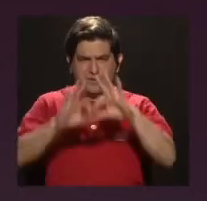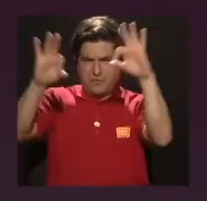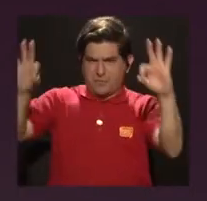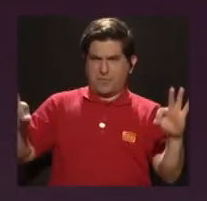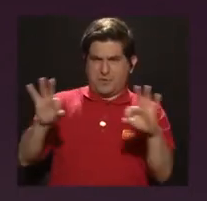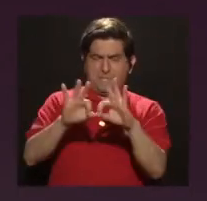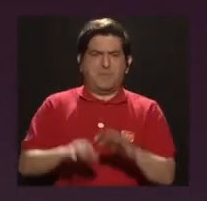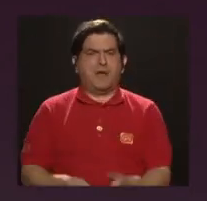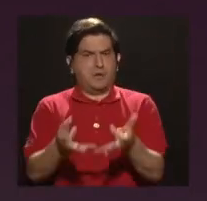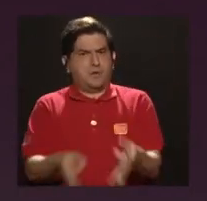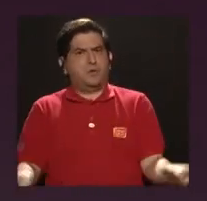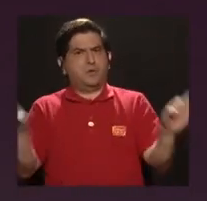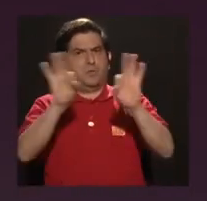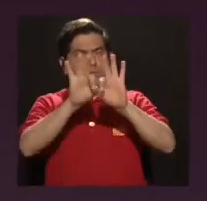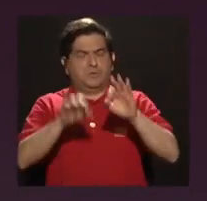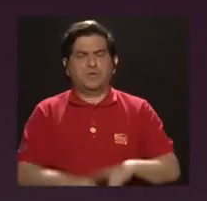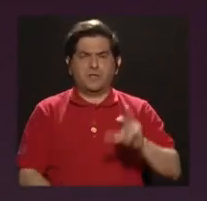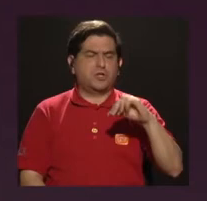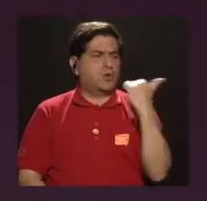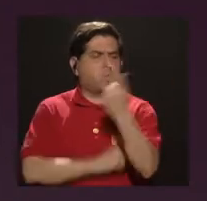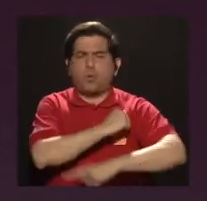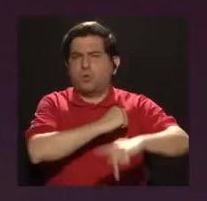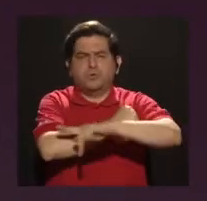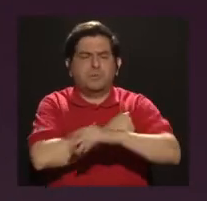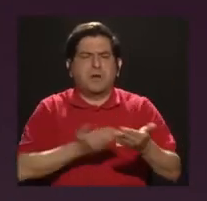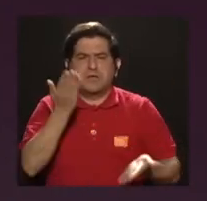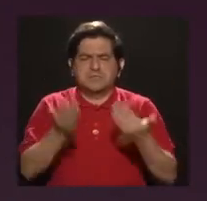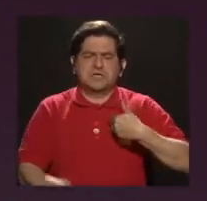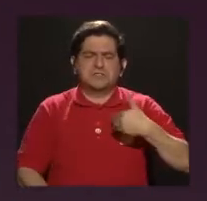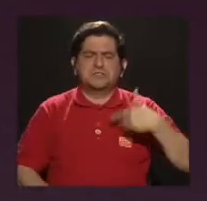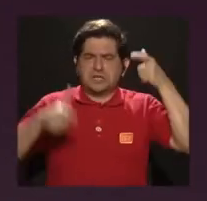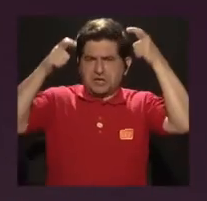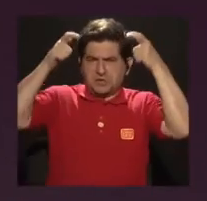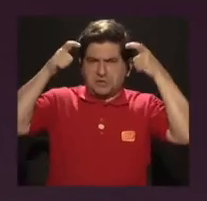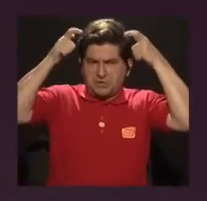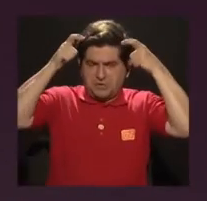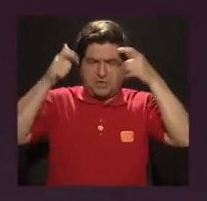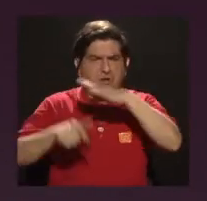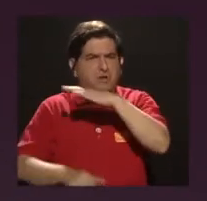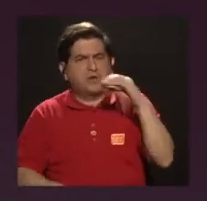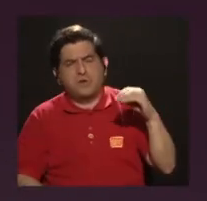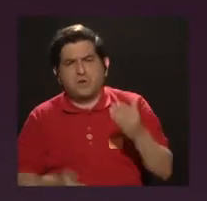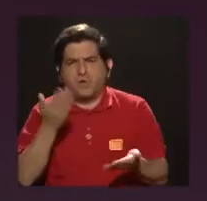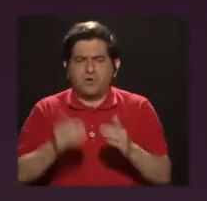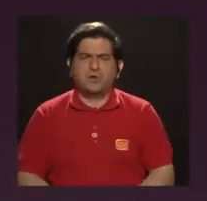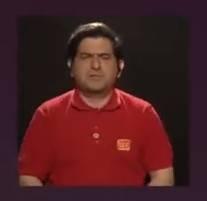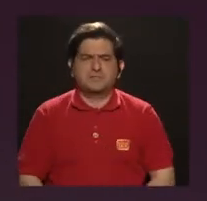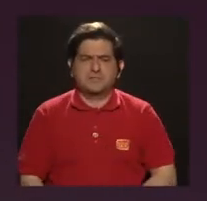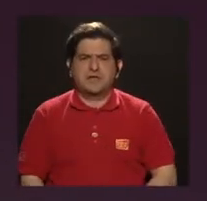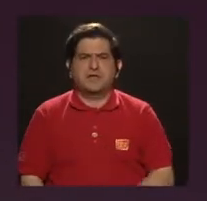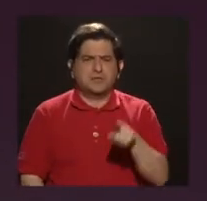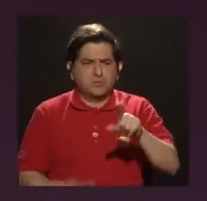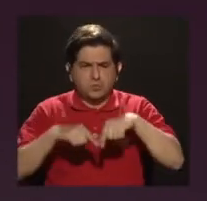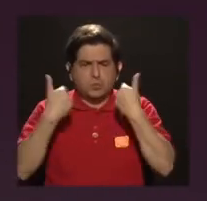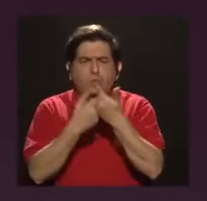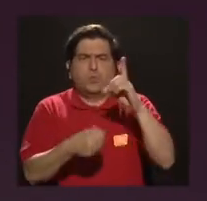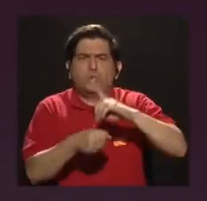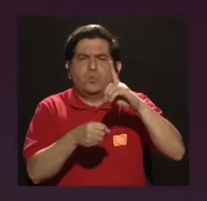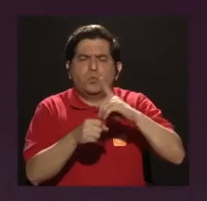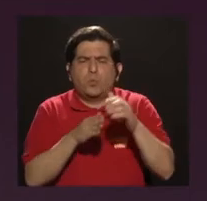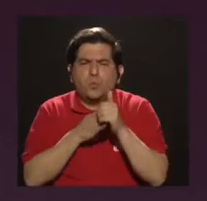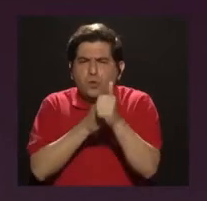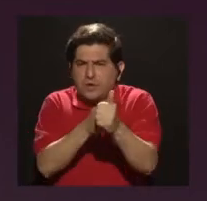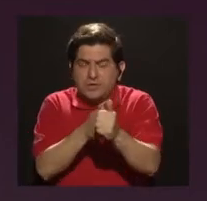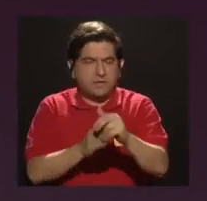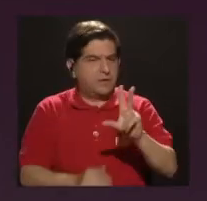estamos en otros países donde existe una monarquía una figura parlamentaria aquí tenemos este